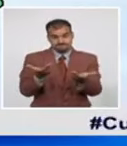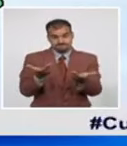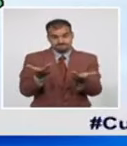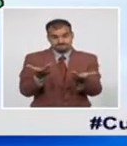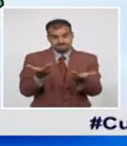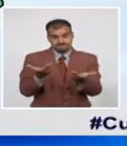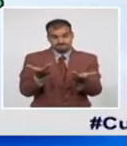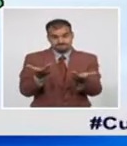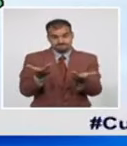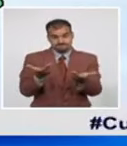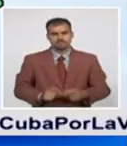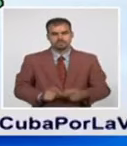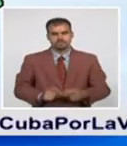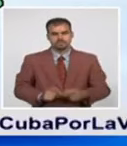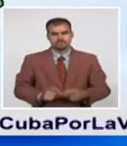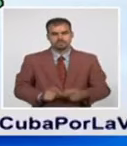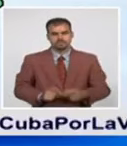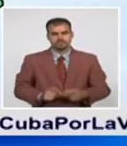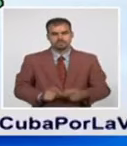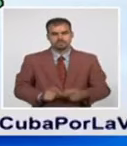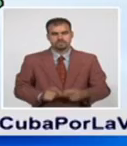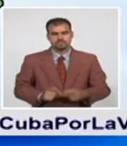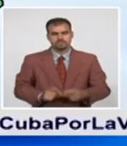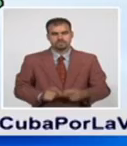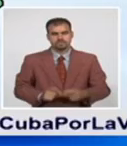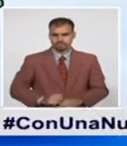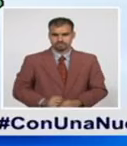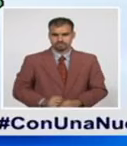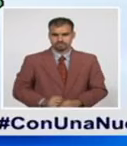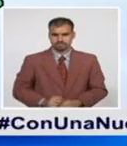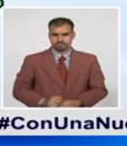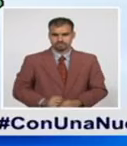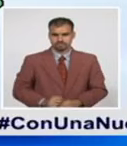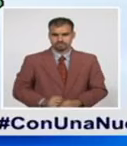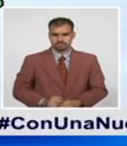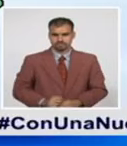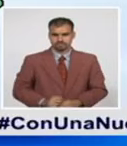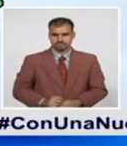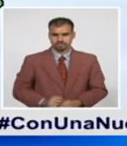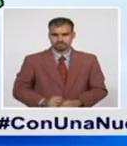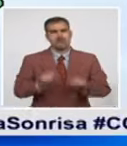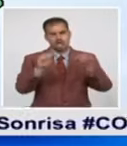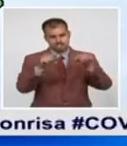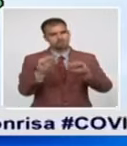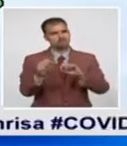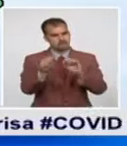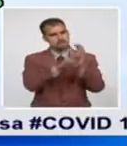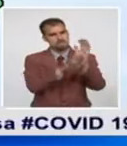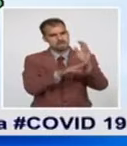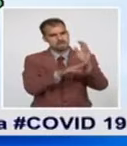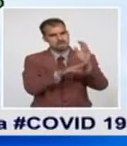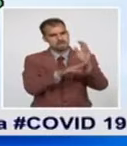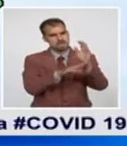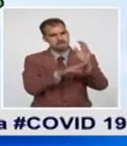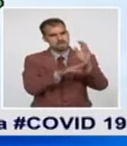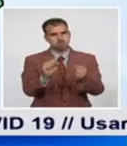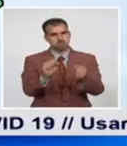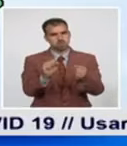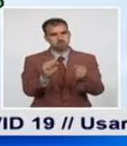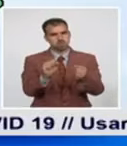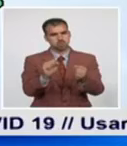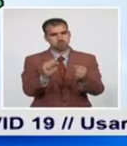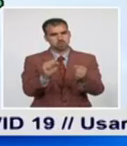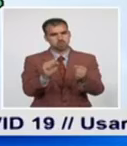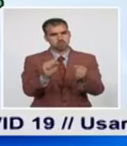20 casos en el día de ayer. También se han ido tomando un grupo de medidas. Y la provincia de Granma,